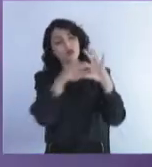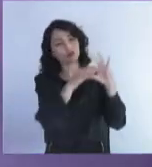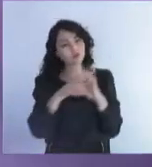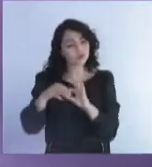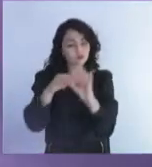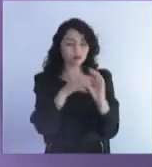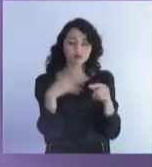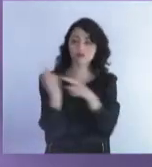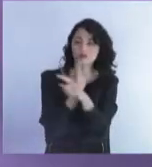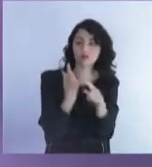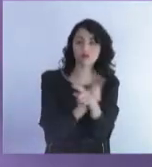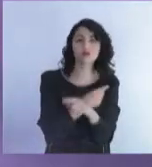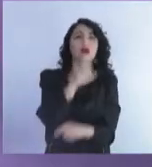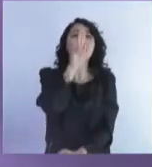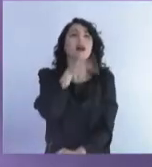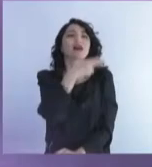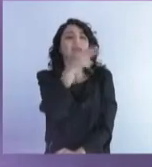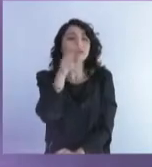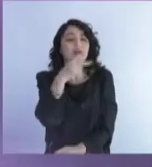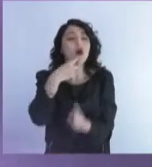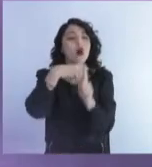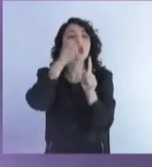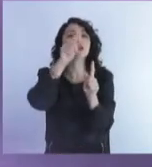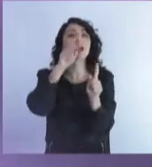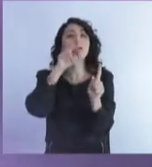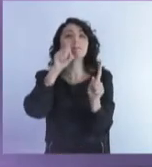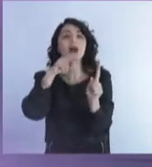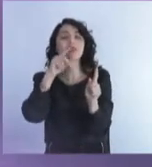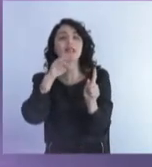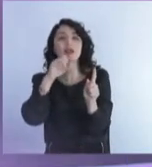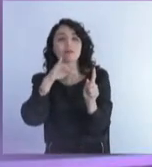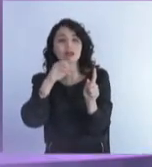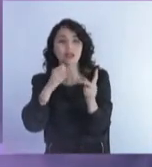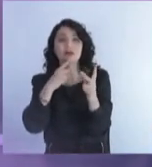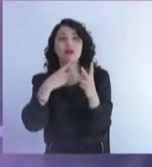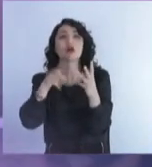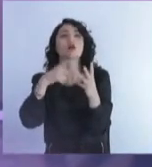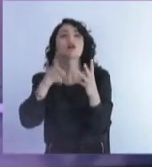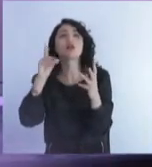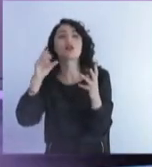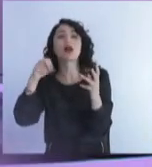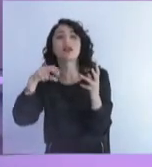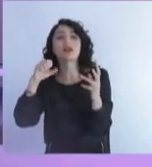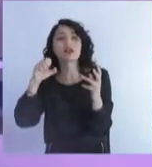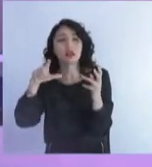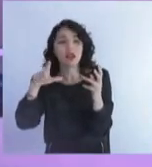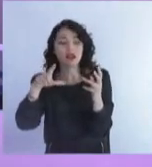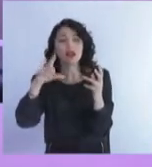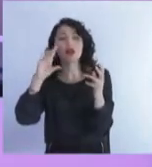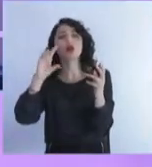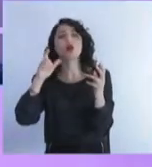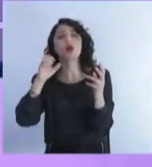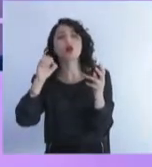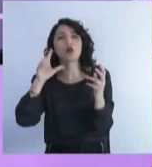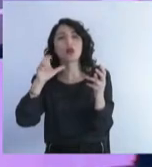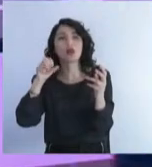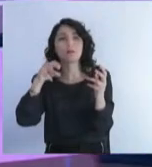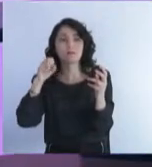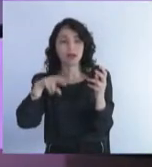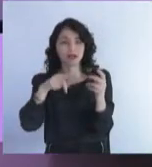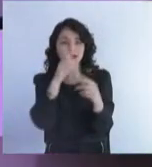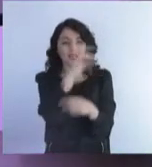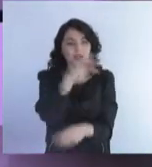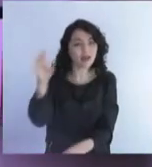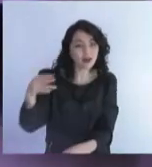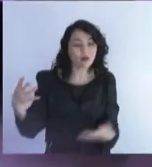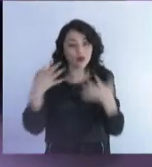utilizando el hashtag La Otra Pandemia y el hashtag Daniel Goleman. Los invitamos también a participar utilizando también sus propias redes